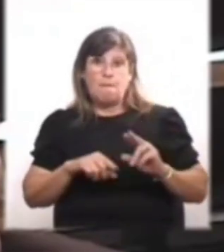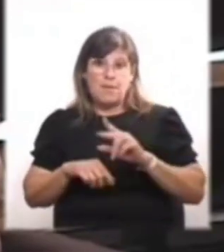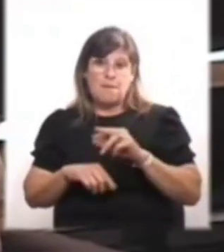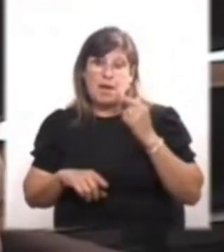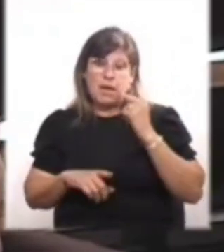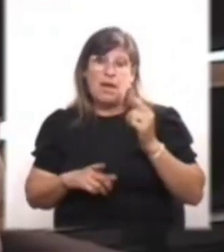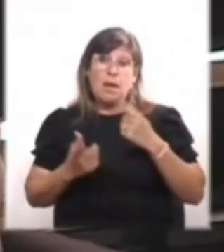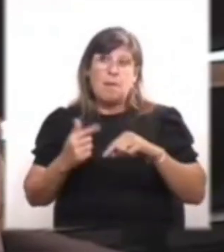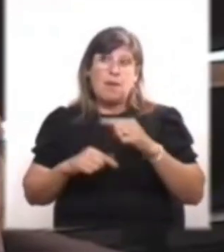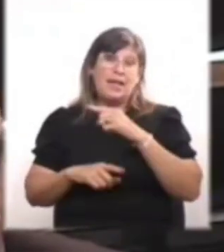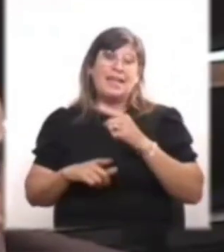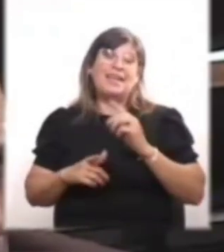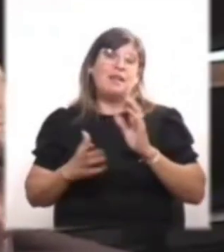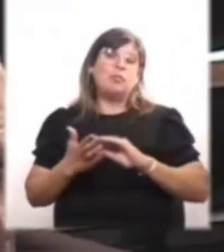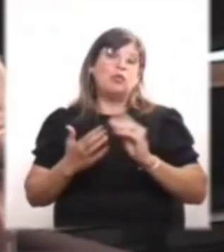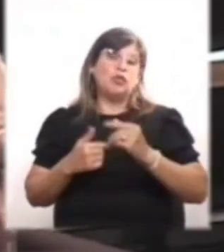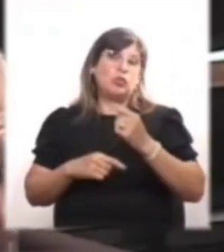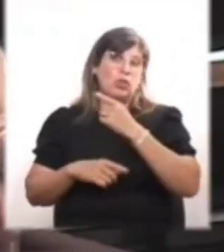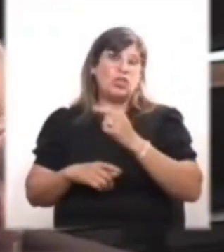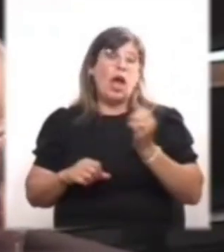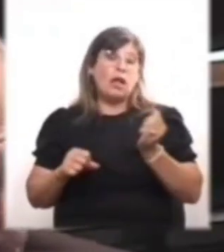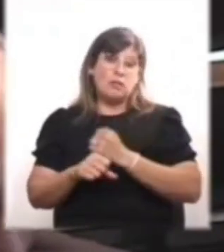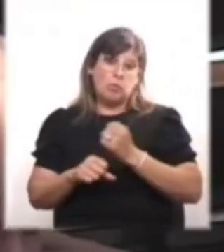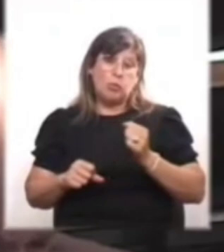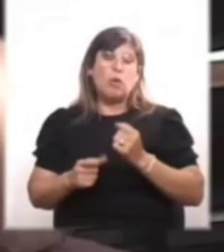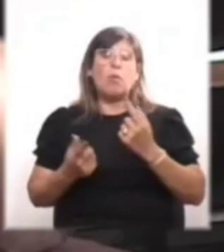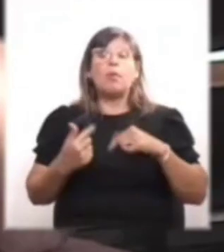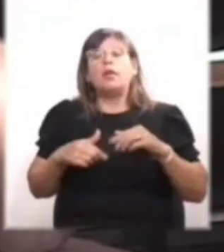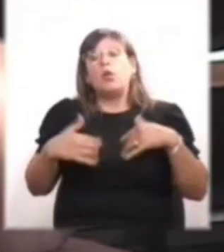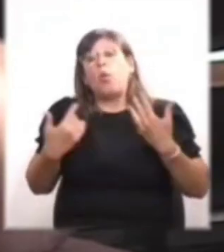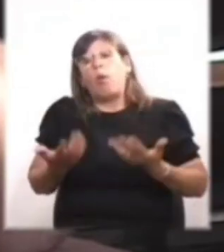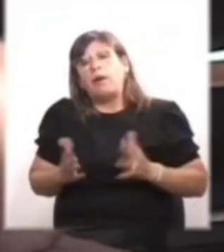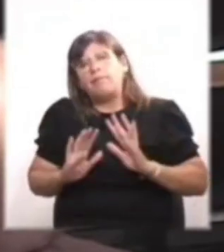que este proyecto prospere. Pero bueno, cada cual trabaja en su área.